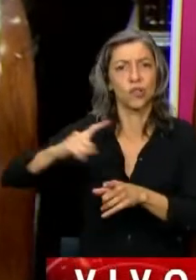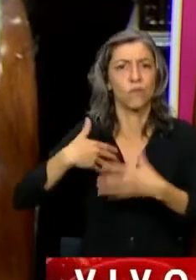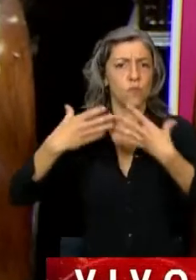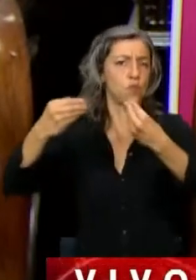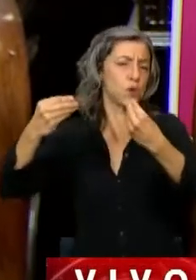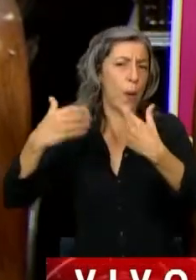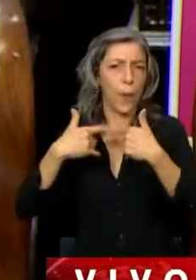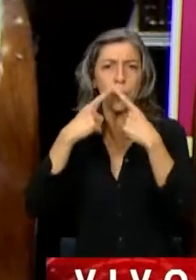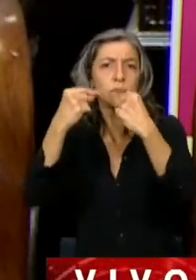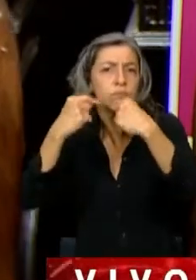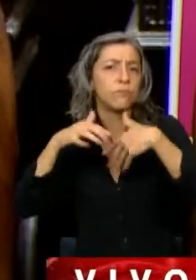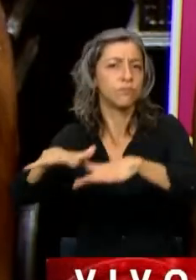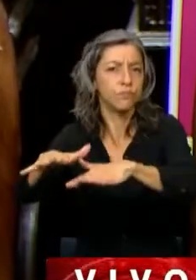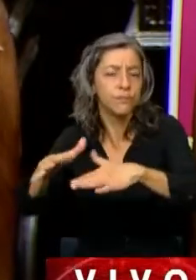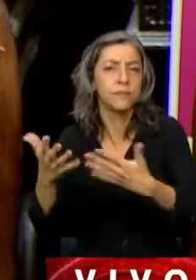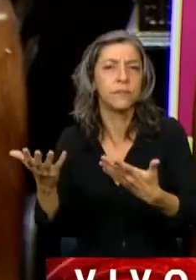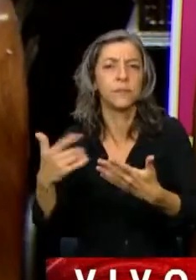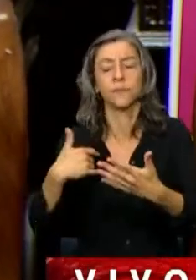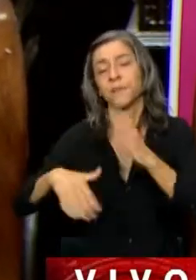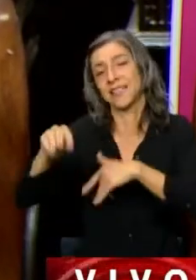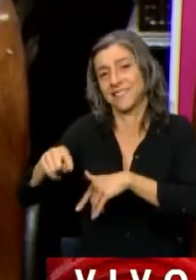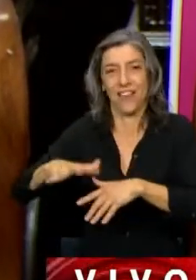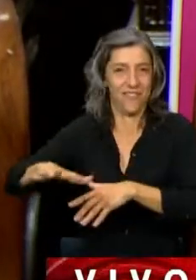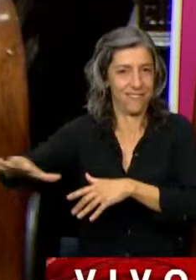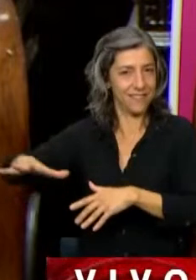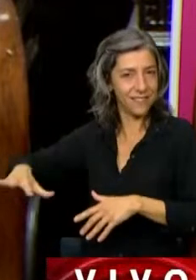problema, en este caso el problema de los barrios populares,